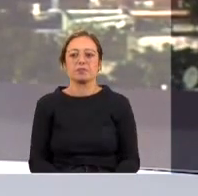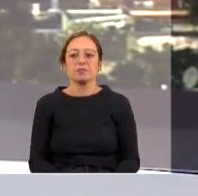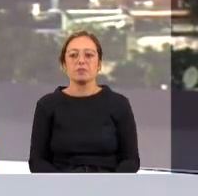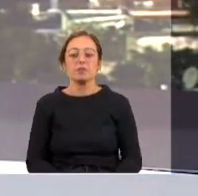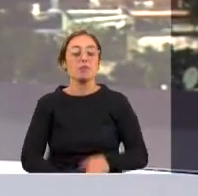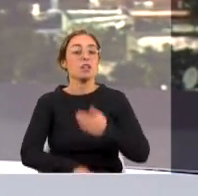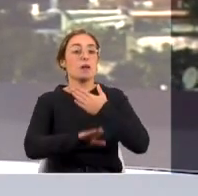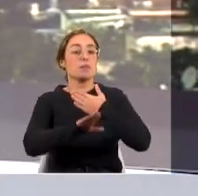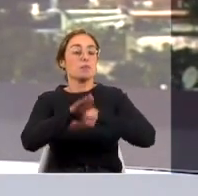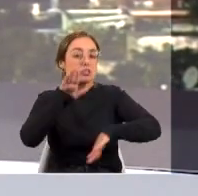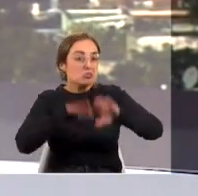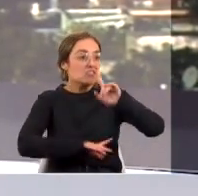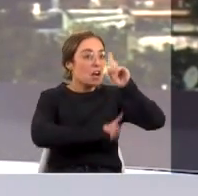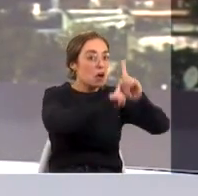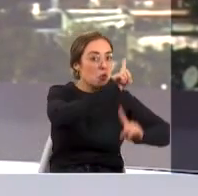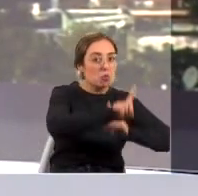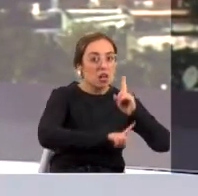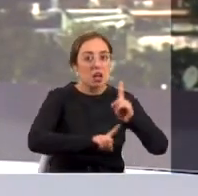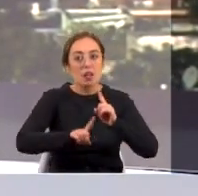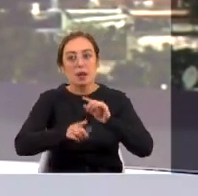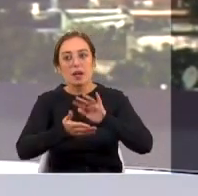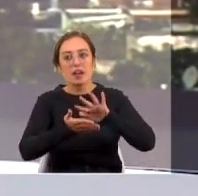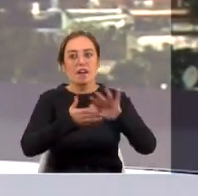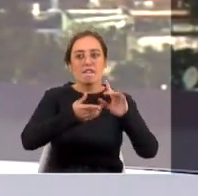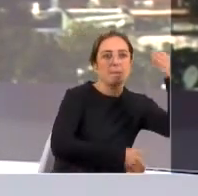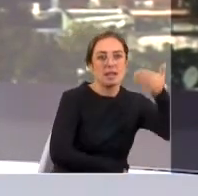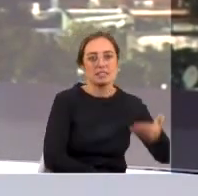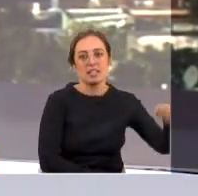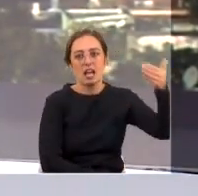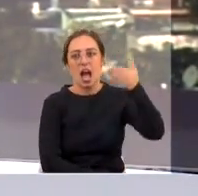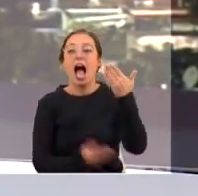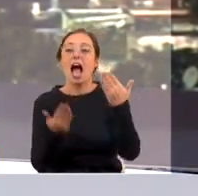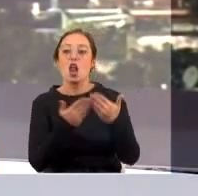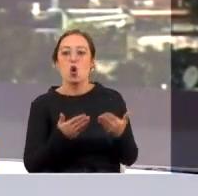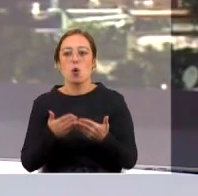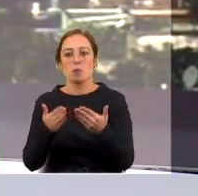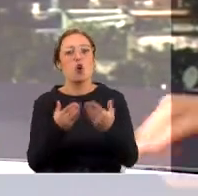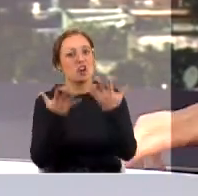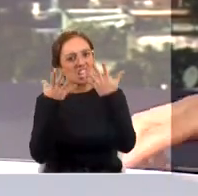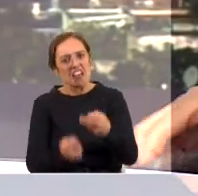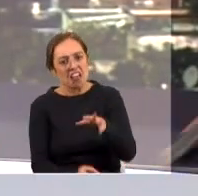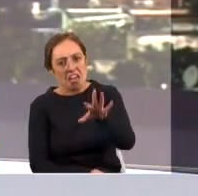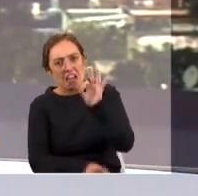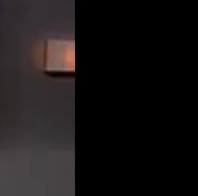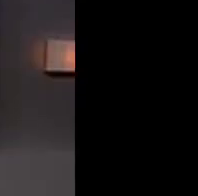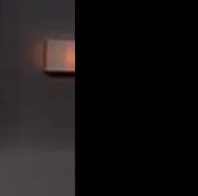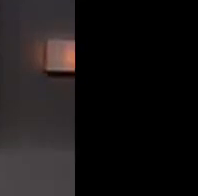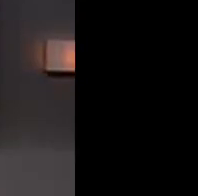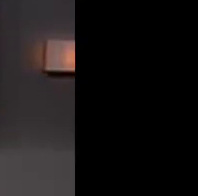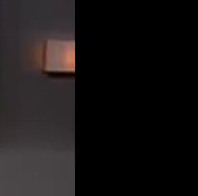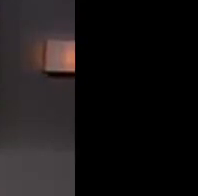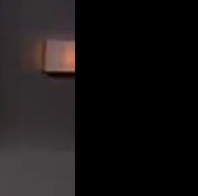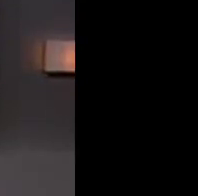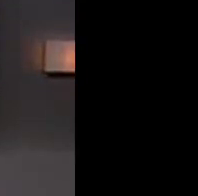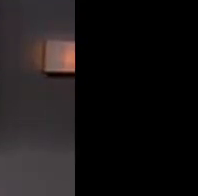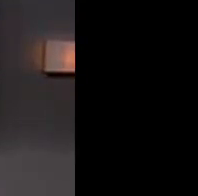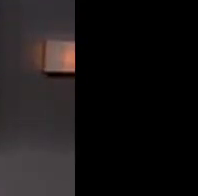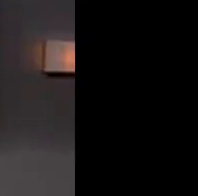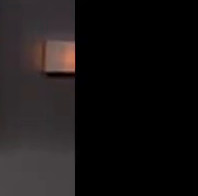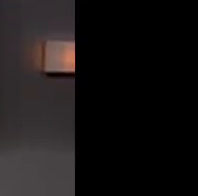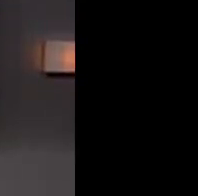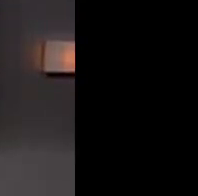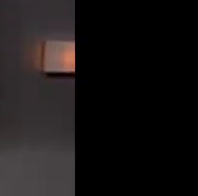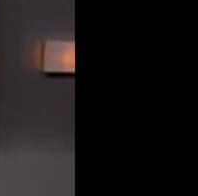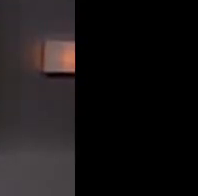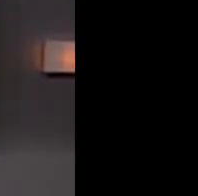parte de las facultades combinan clases presenciales con virtual al poder asistir a las aulas. Emoción y obviamente